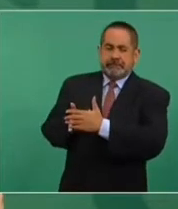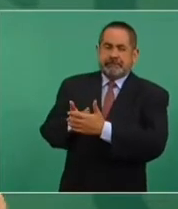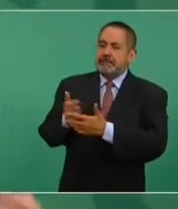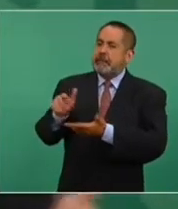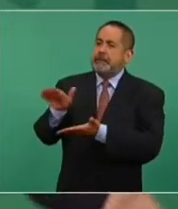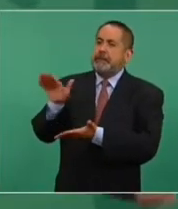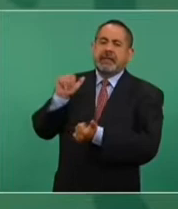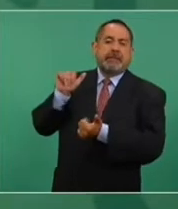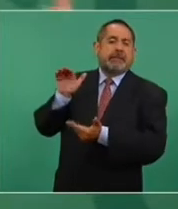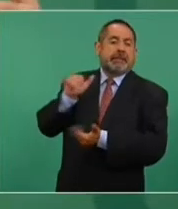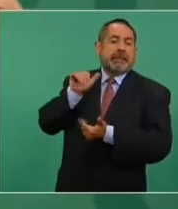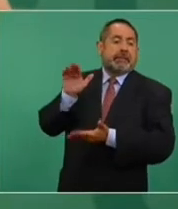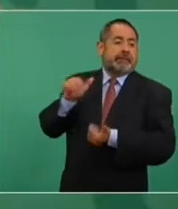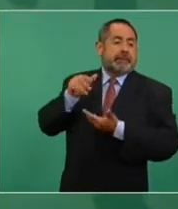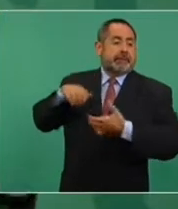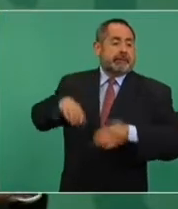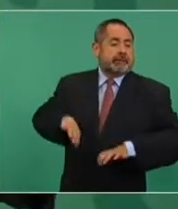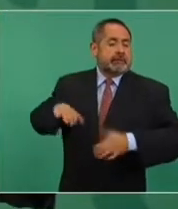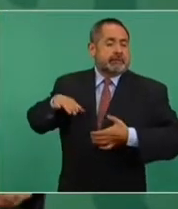O sea,